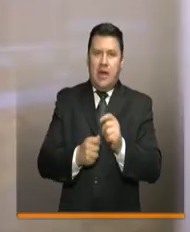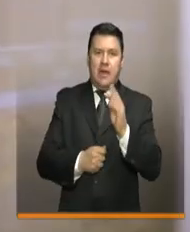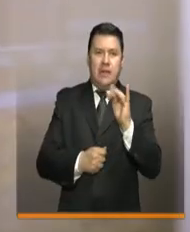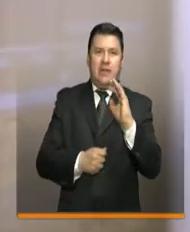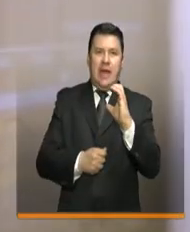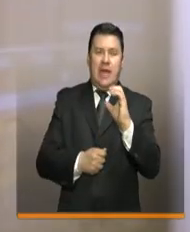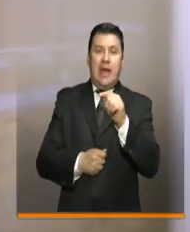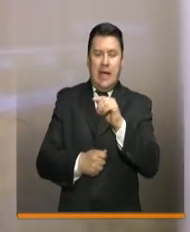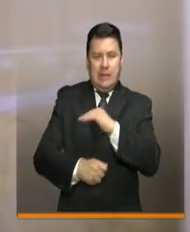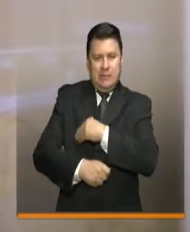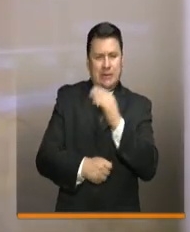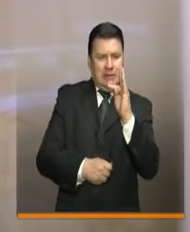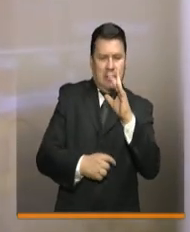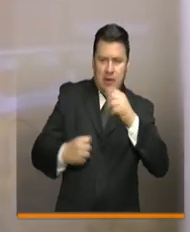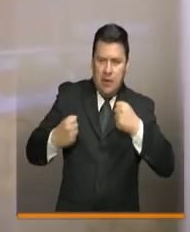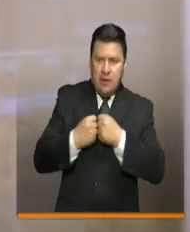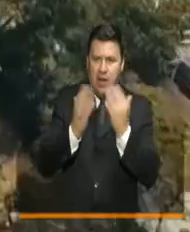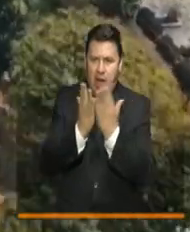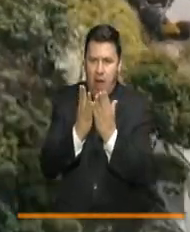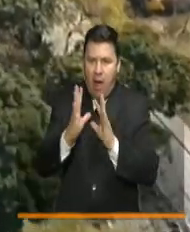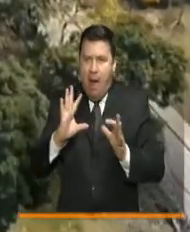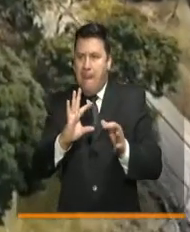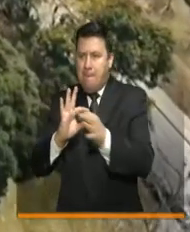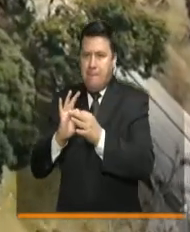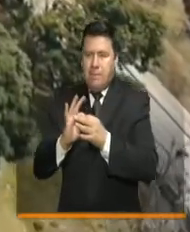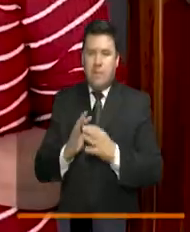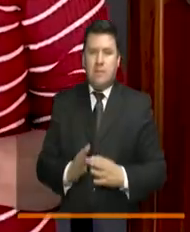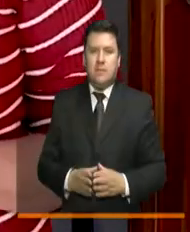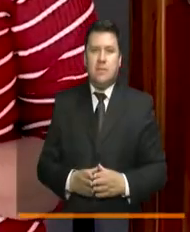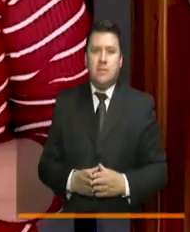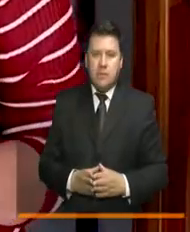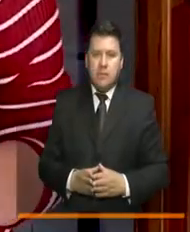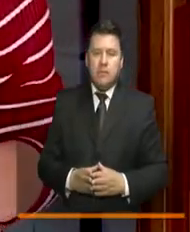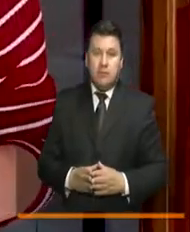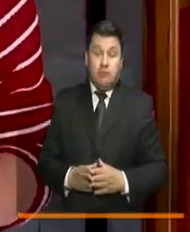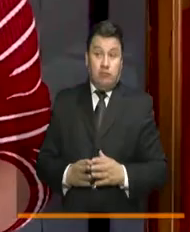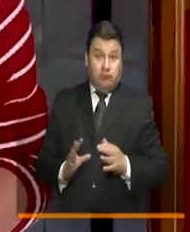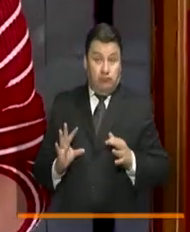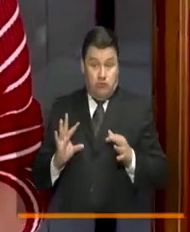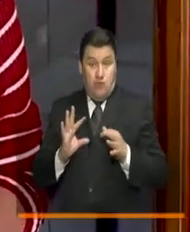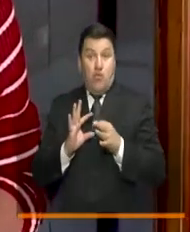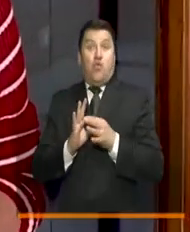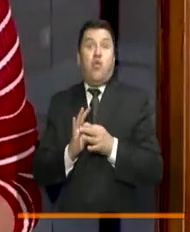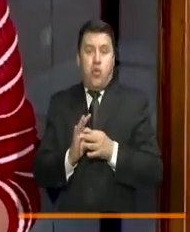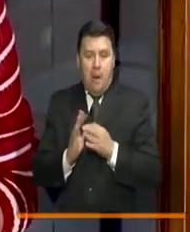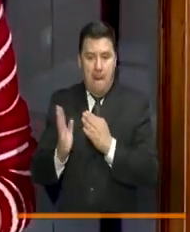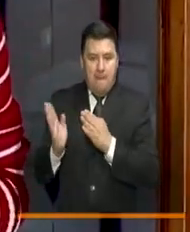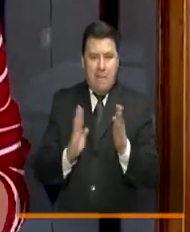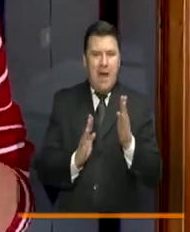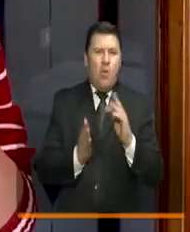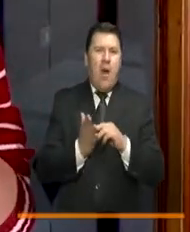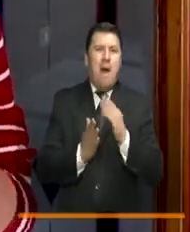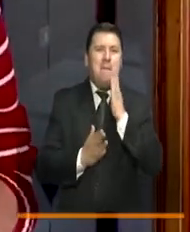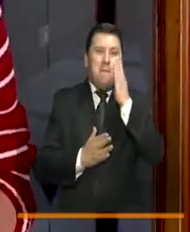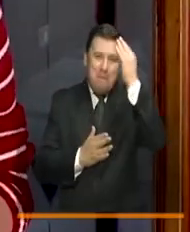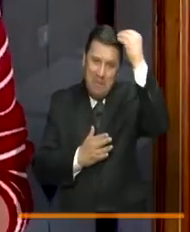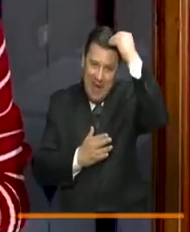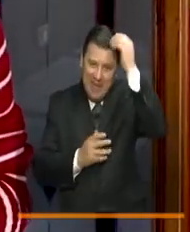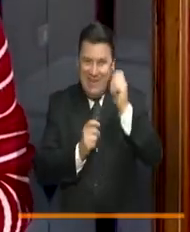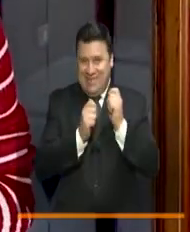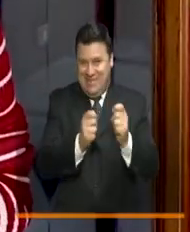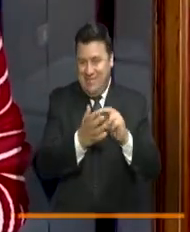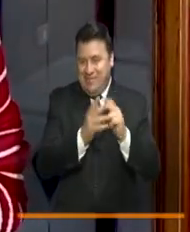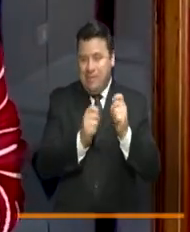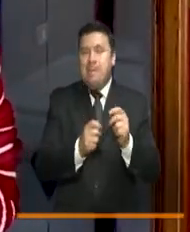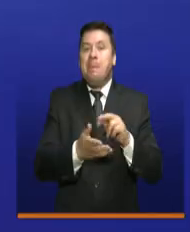para el desarrollo de las actividades académicas. Esta alianza ha diseñado un plan padrino para acompañar